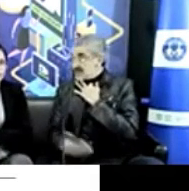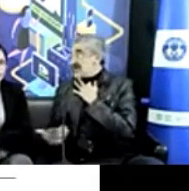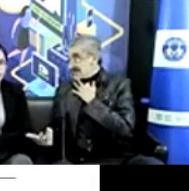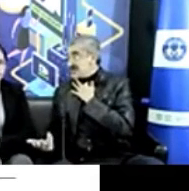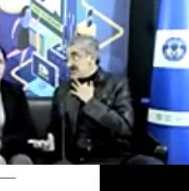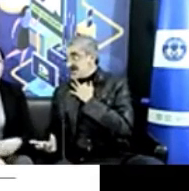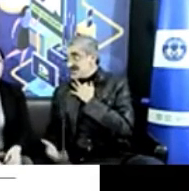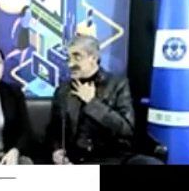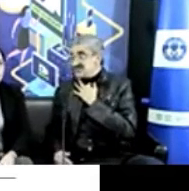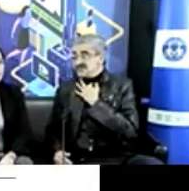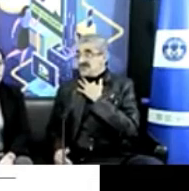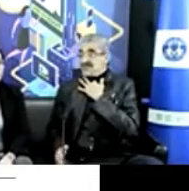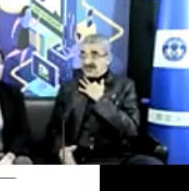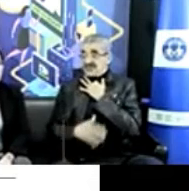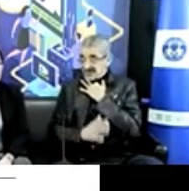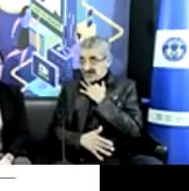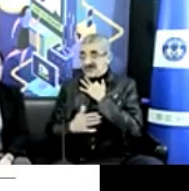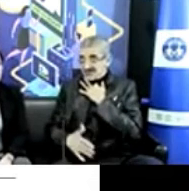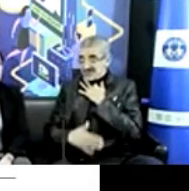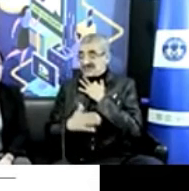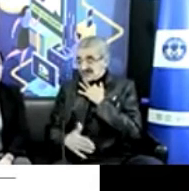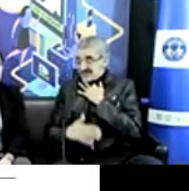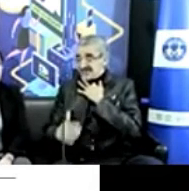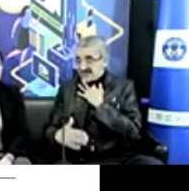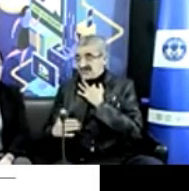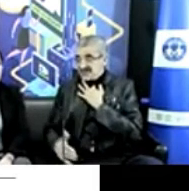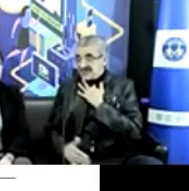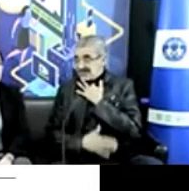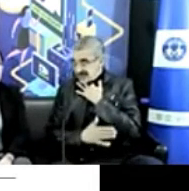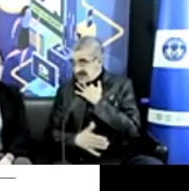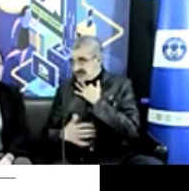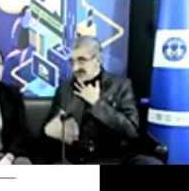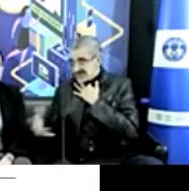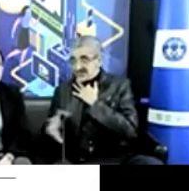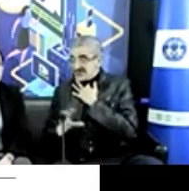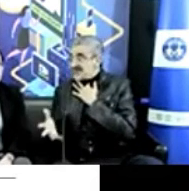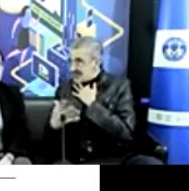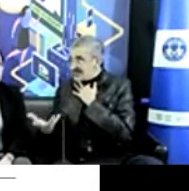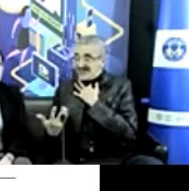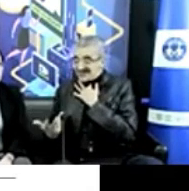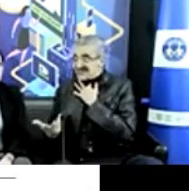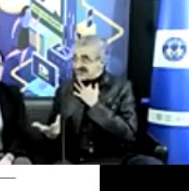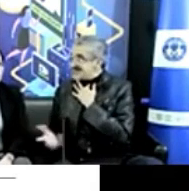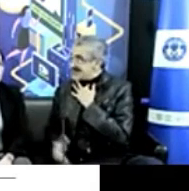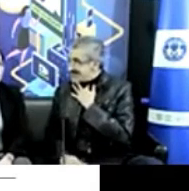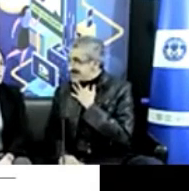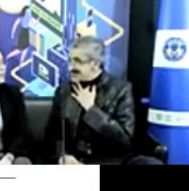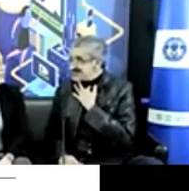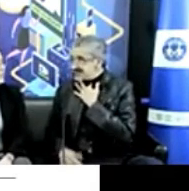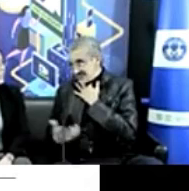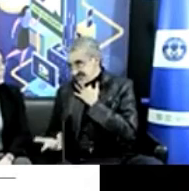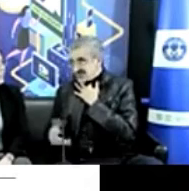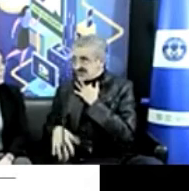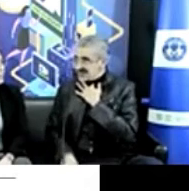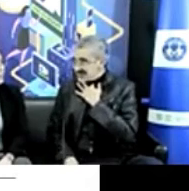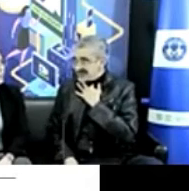los avances logrados y los seguimientos precisamente. El tiempo es el que pone a prueba estas estrategias,